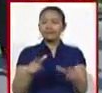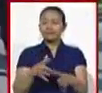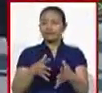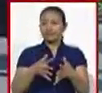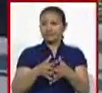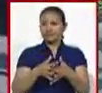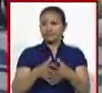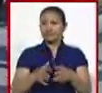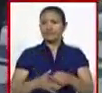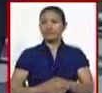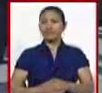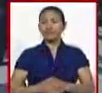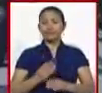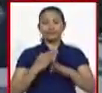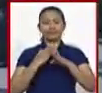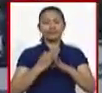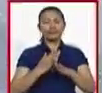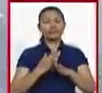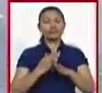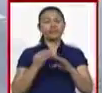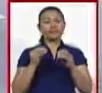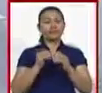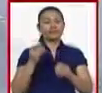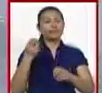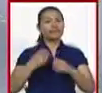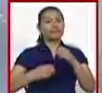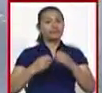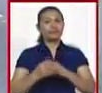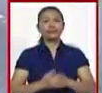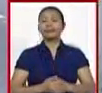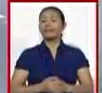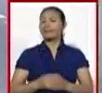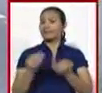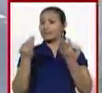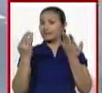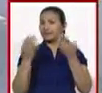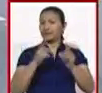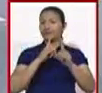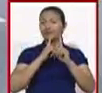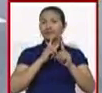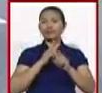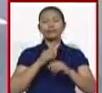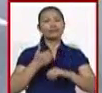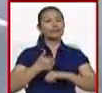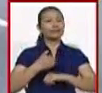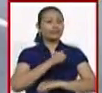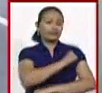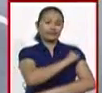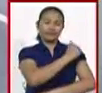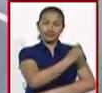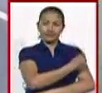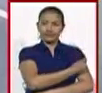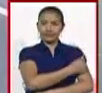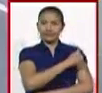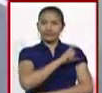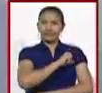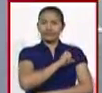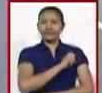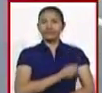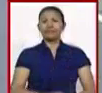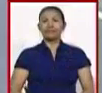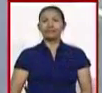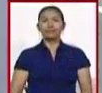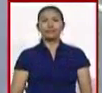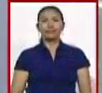bloqueo en Satélite Norte, evitando que la situación no pase a mayores. Ellos estaban a la espera de órdenes superiores del Comando Departamental de la